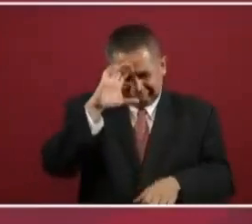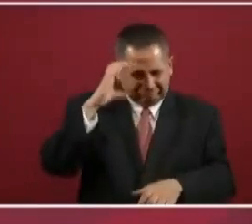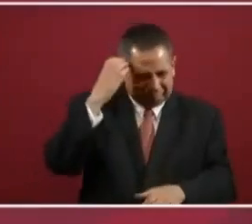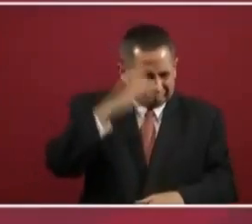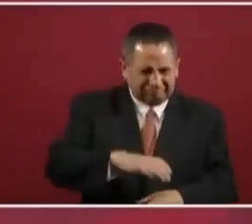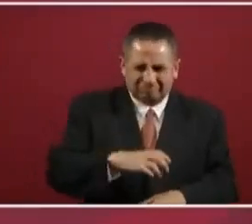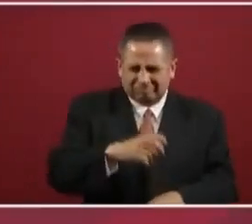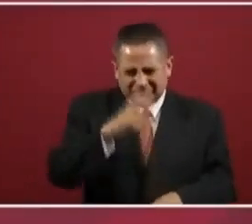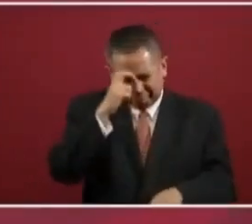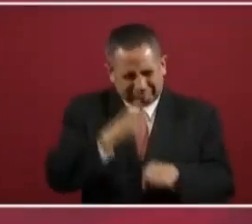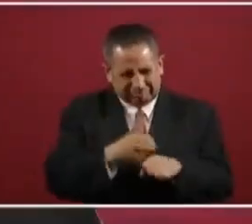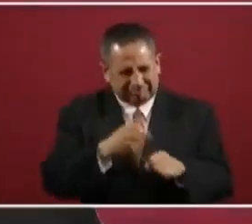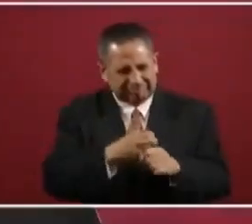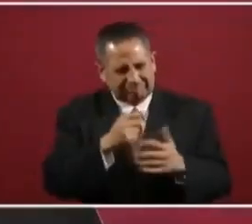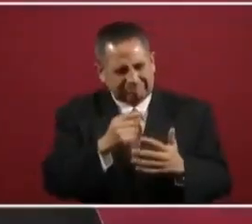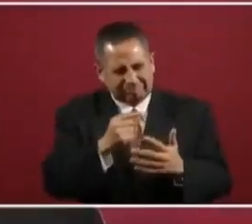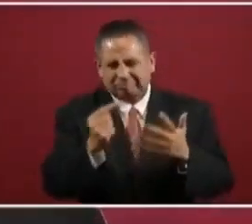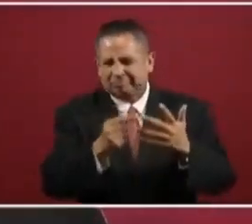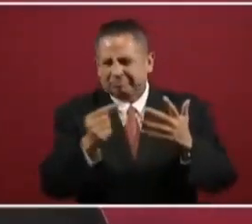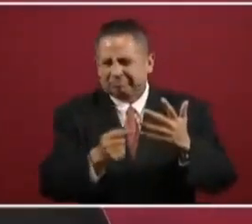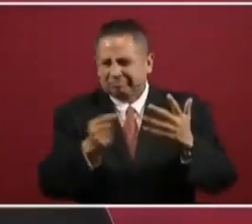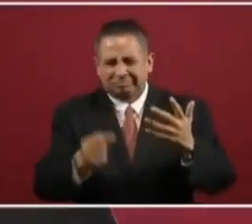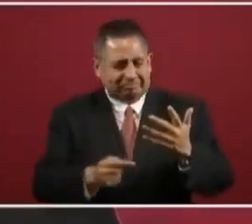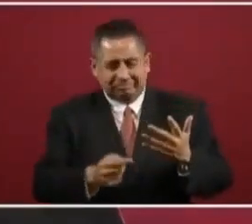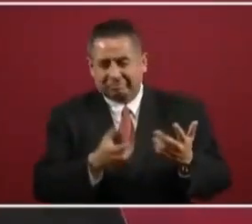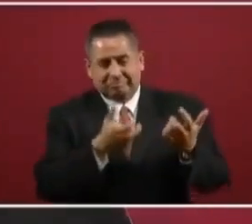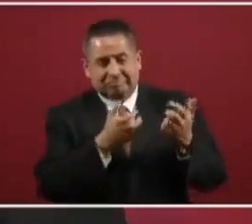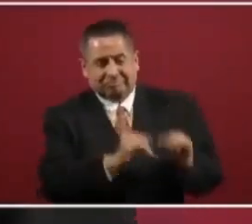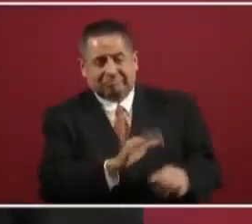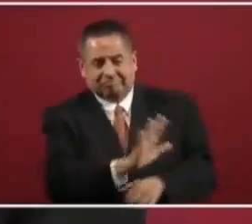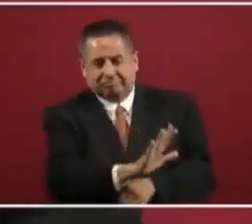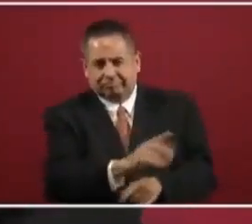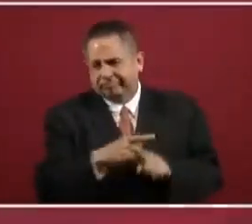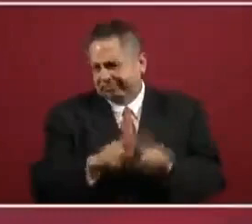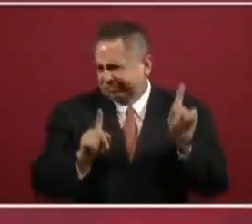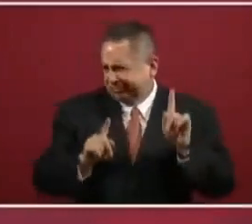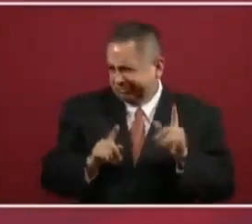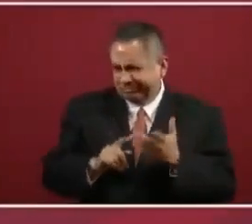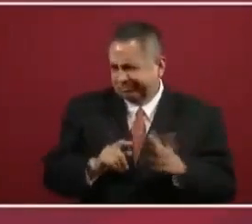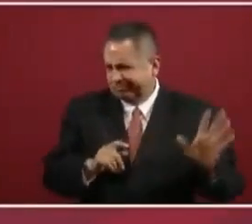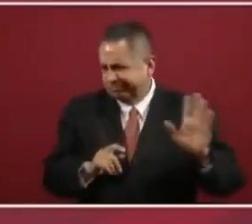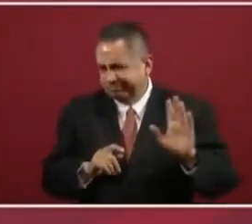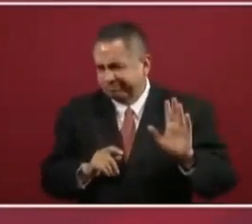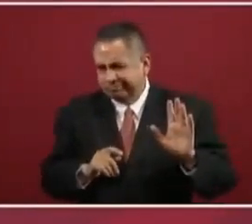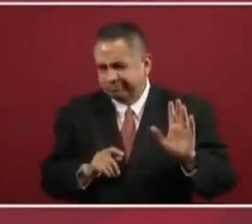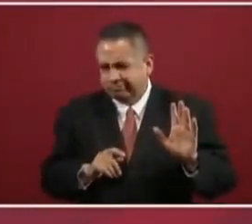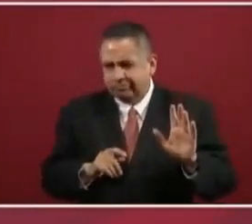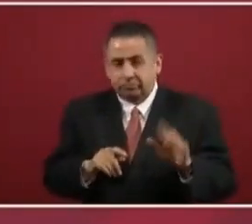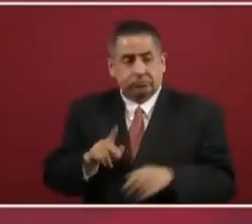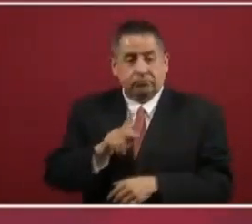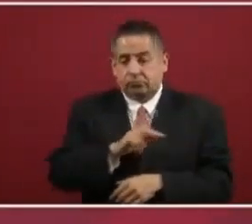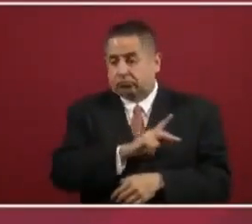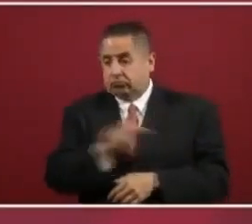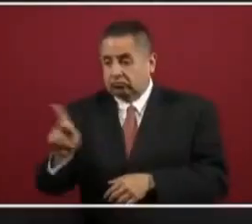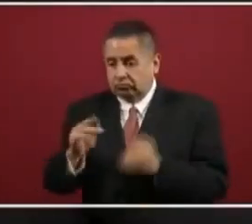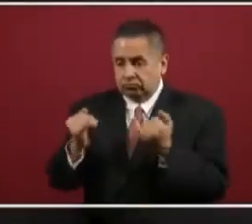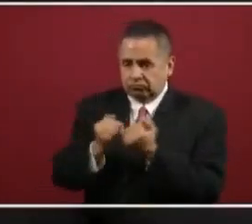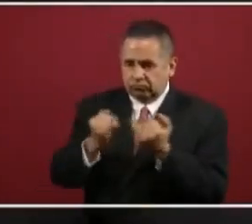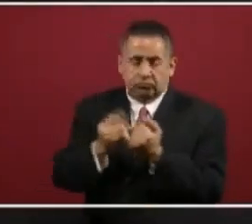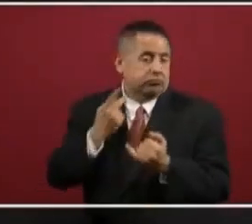cretinos etcétera etcétera etcétera Pero eso es otro asunto o sea no